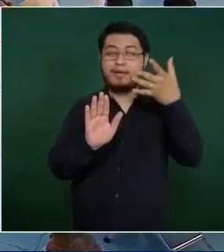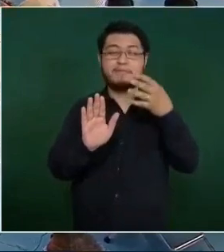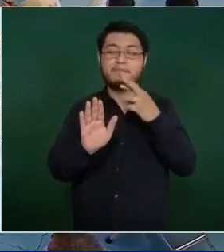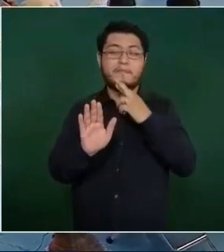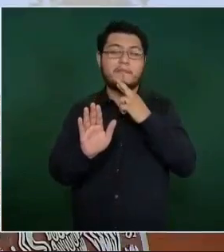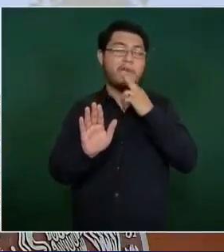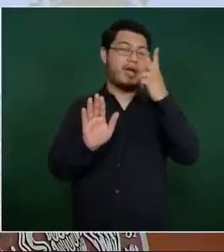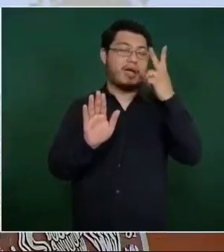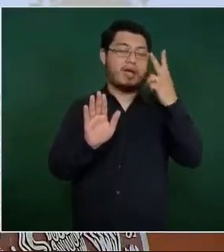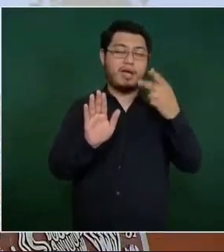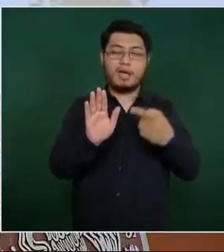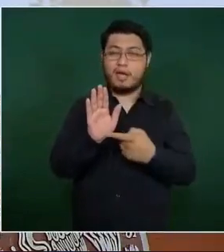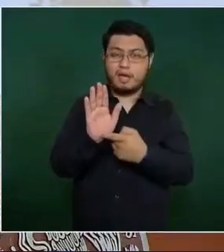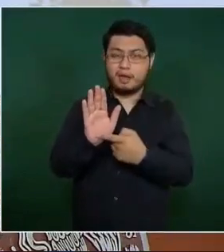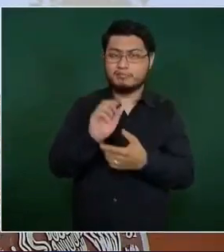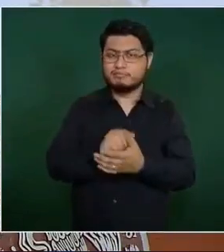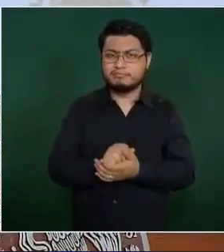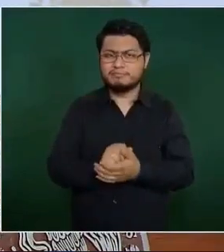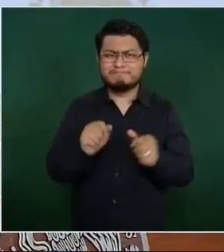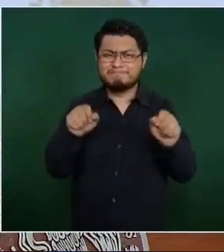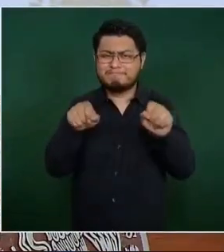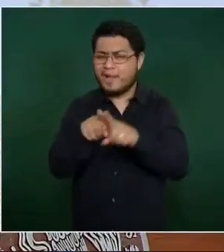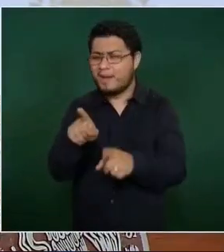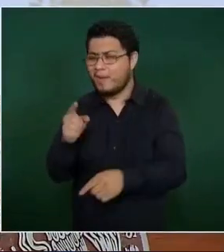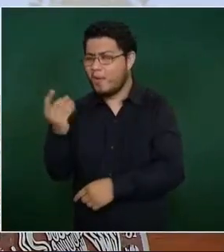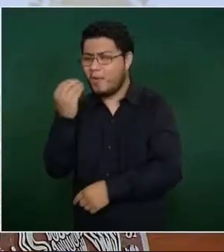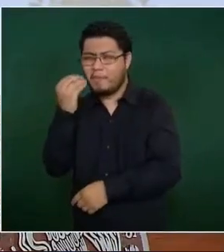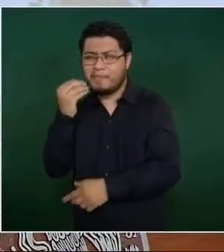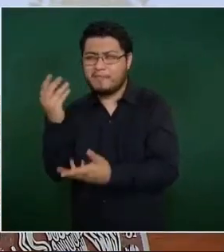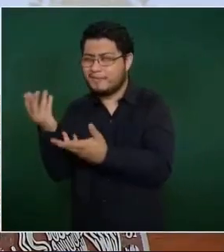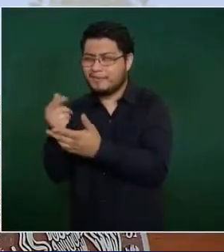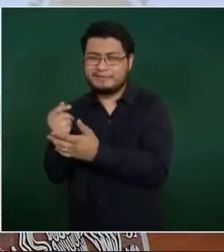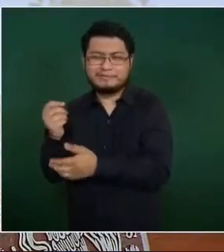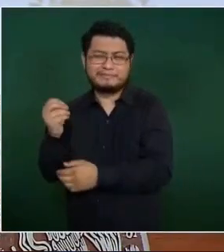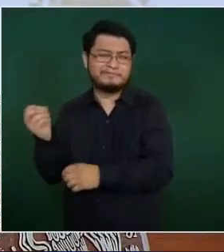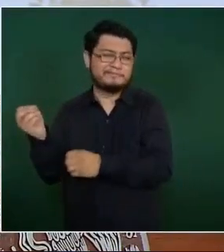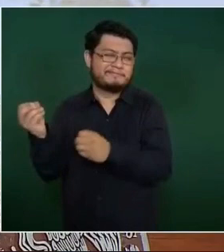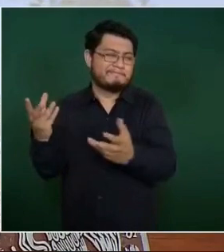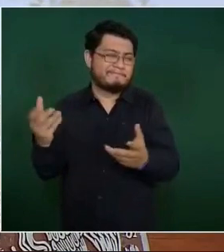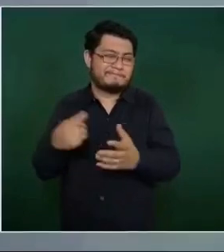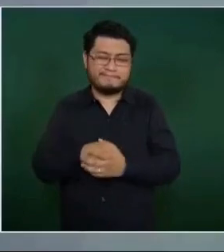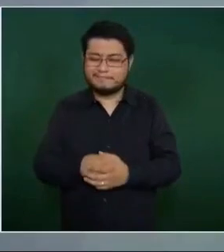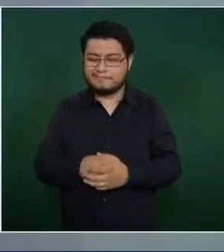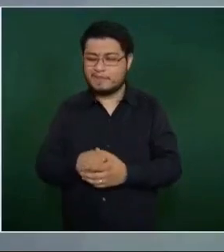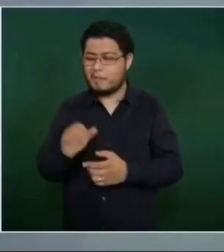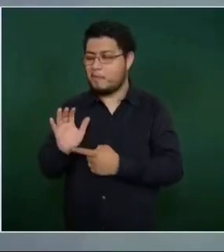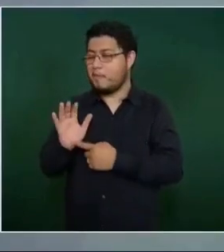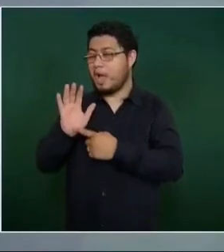Y lo imponen con dinero, con publicidad.